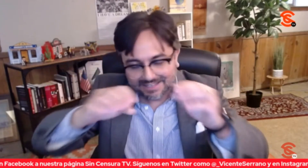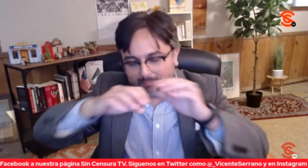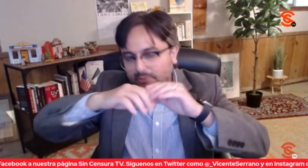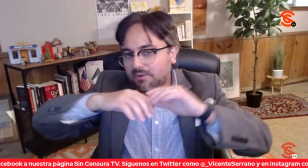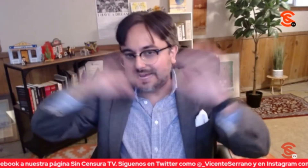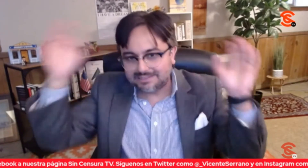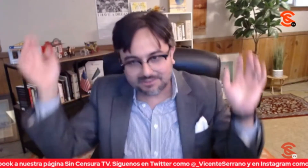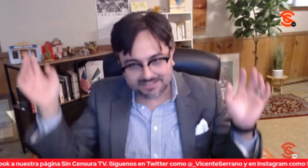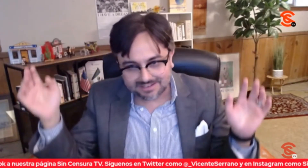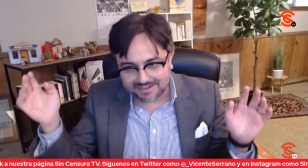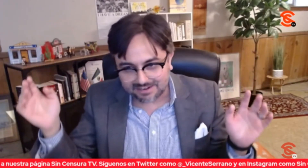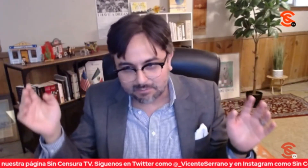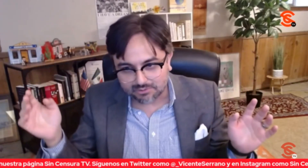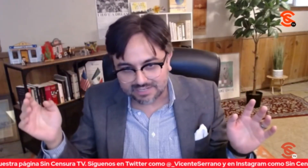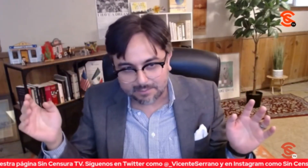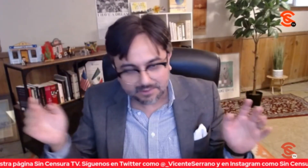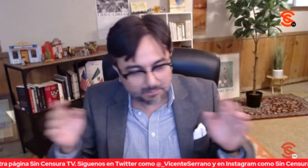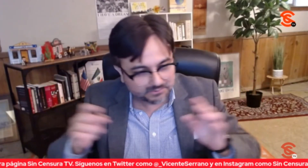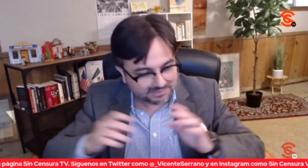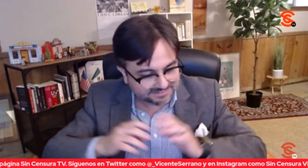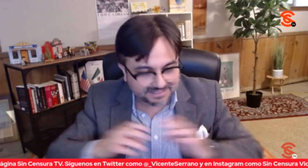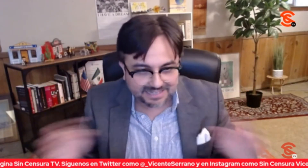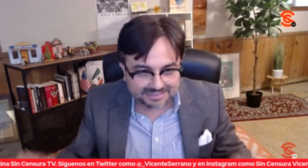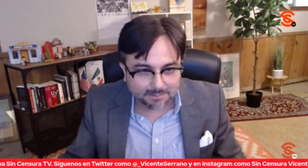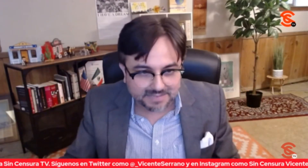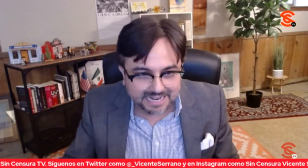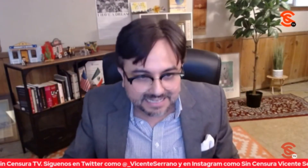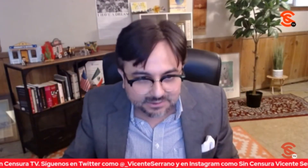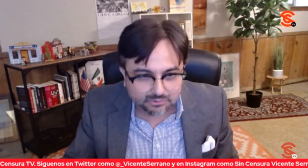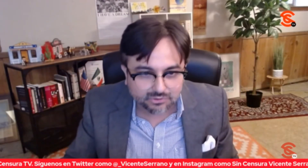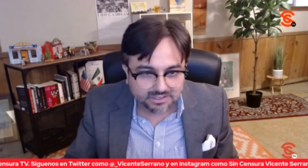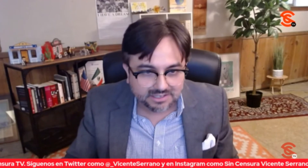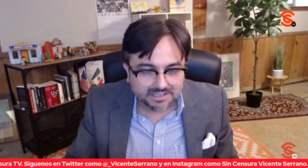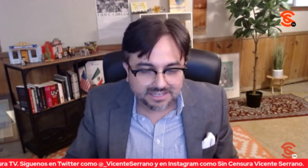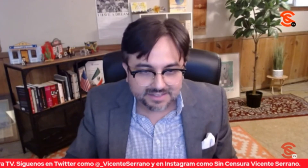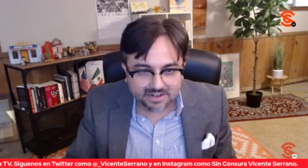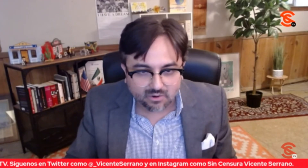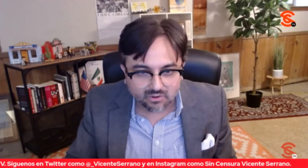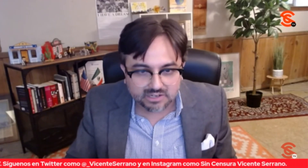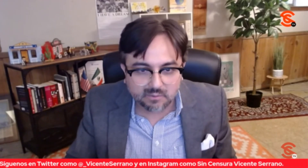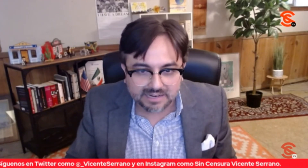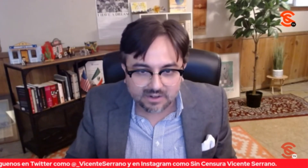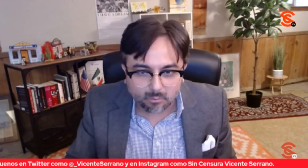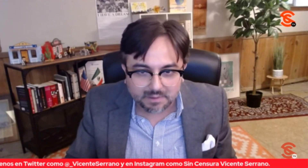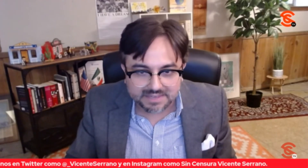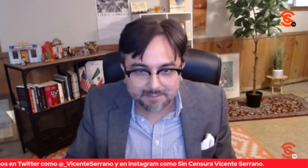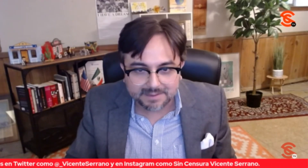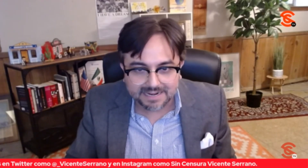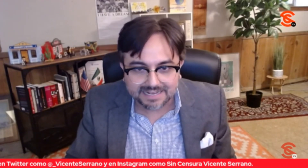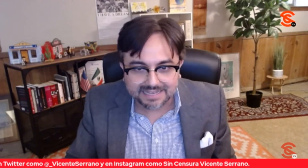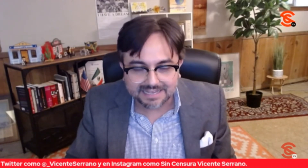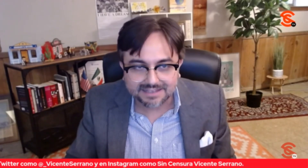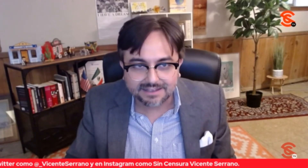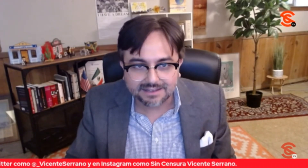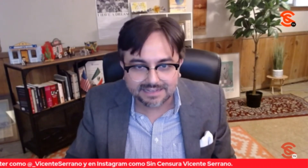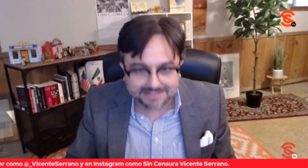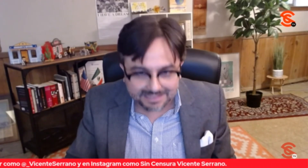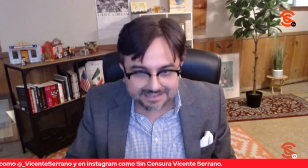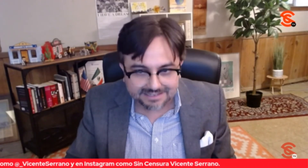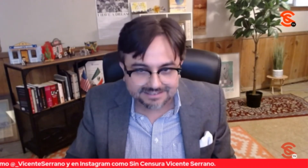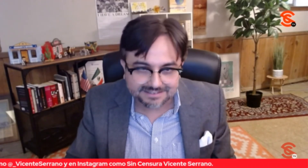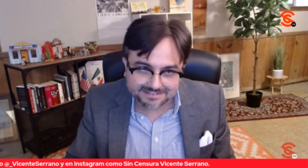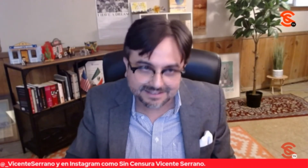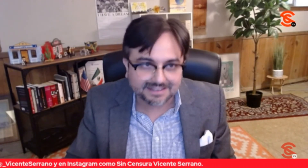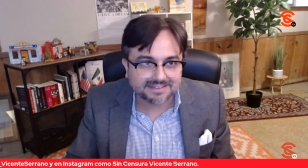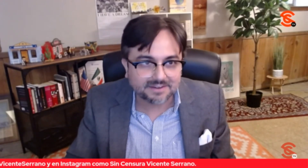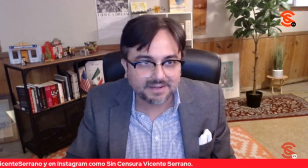empresa, provocando que la reportera, bueno, pues le exigiera también a gritos que diera a conocer cuál es la compañía para la que